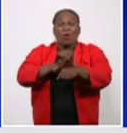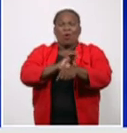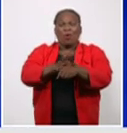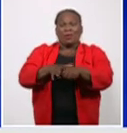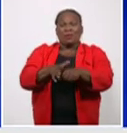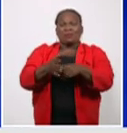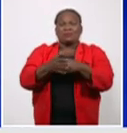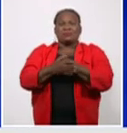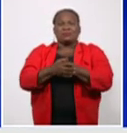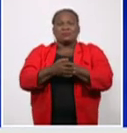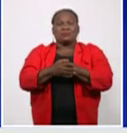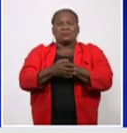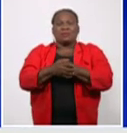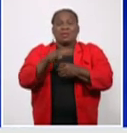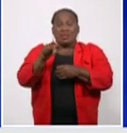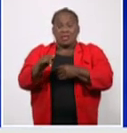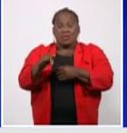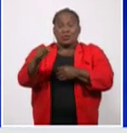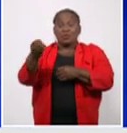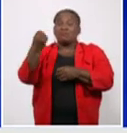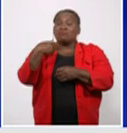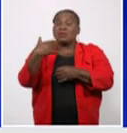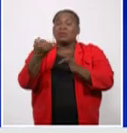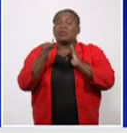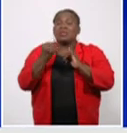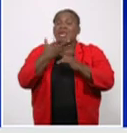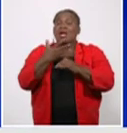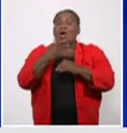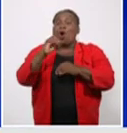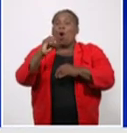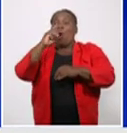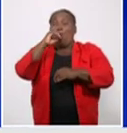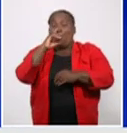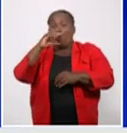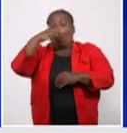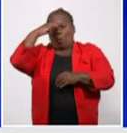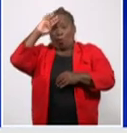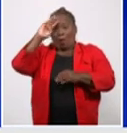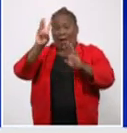recibido de OnCuba. Voy a responder a media.